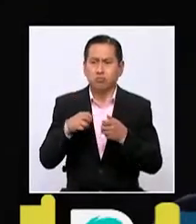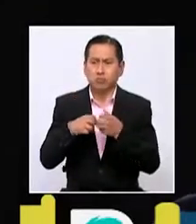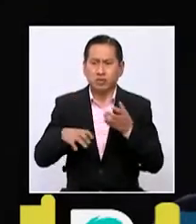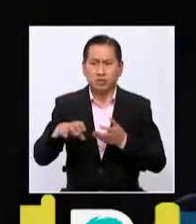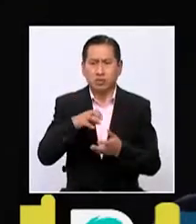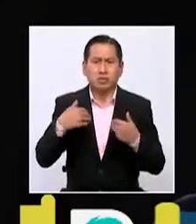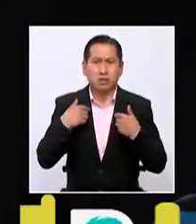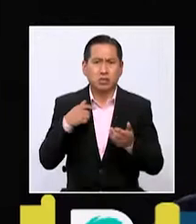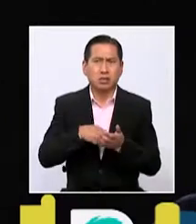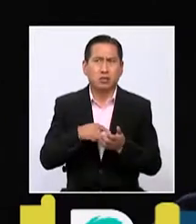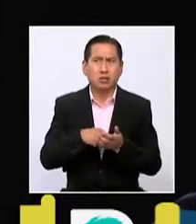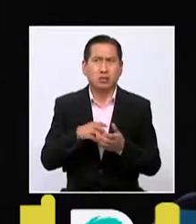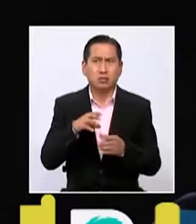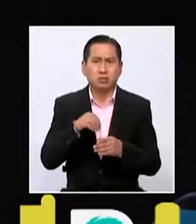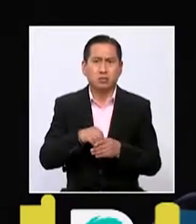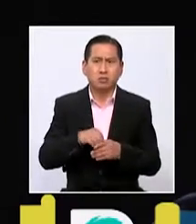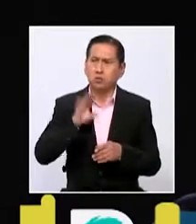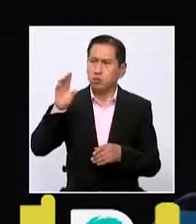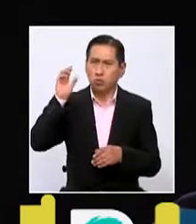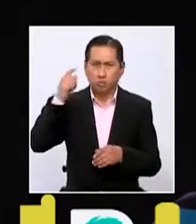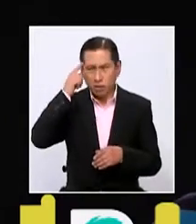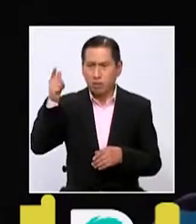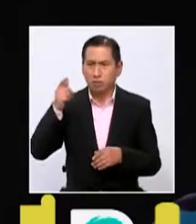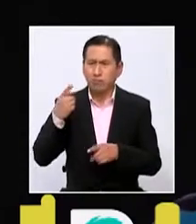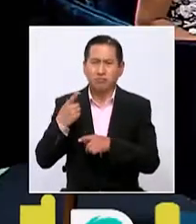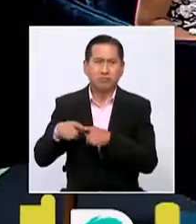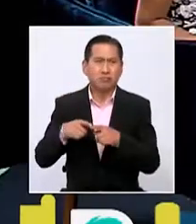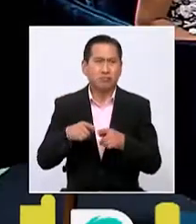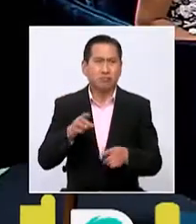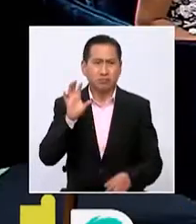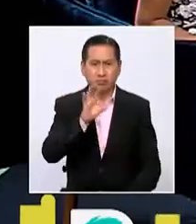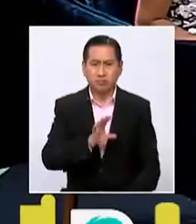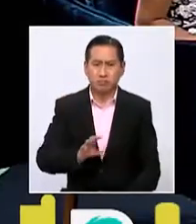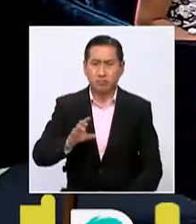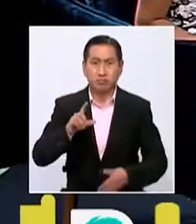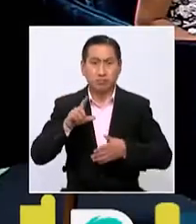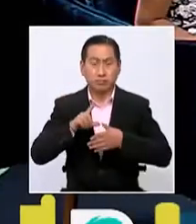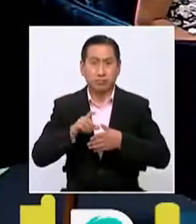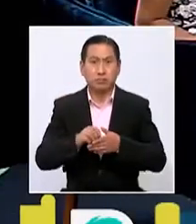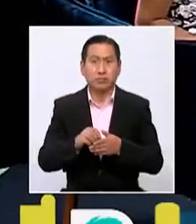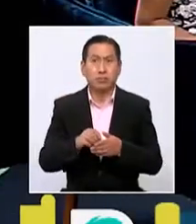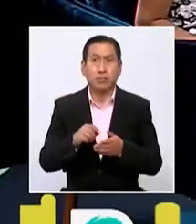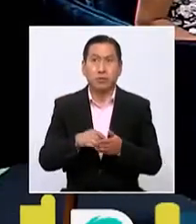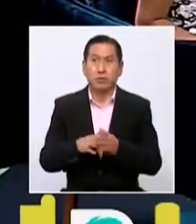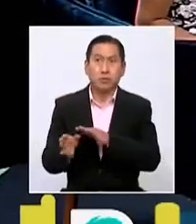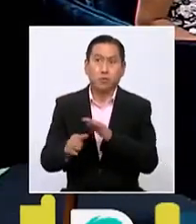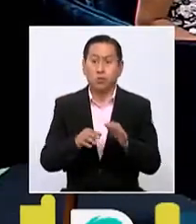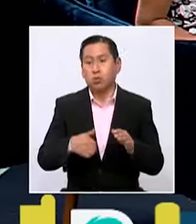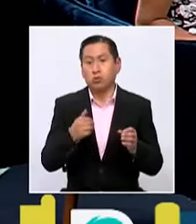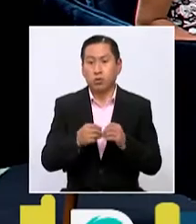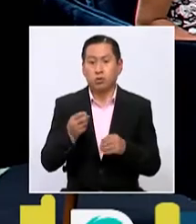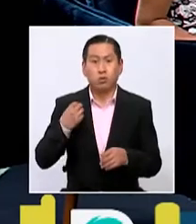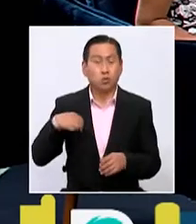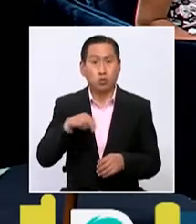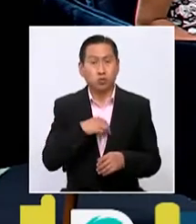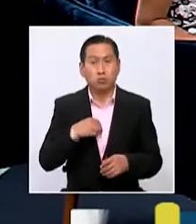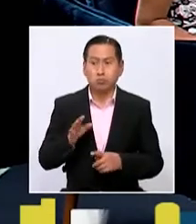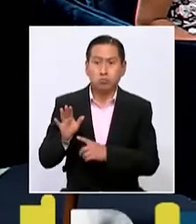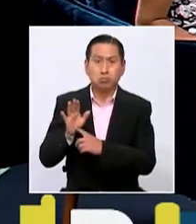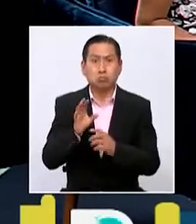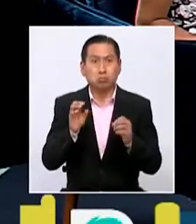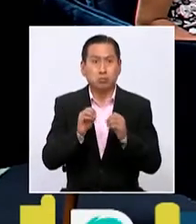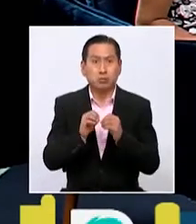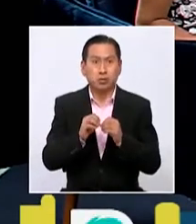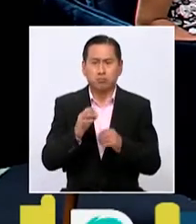desatinos que ha cometido este gobierno en cada una de las regiones. Y contra telón vamos a tener y vamos a mostrar las